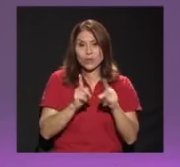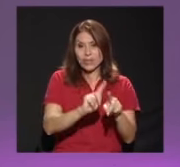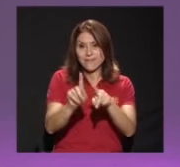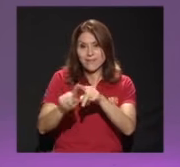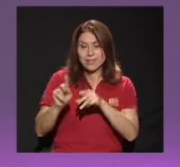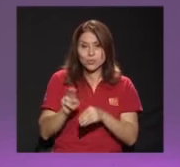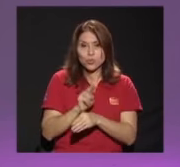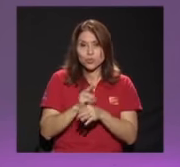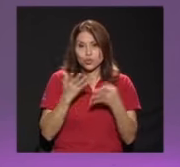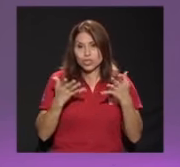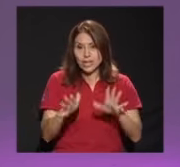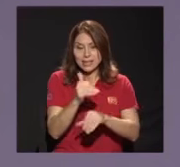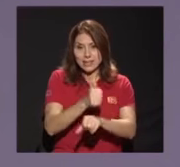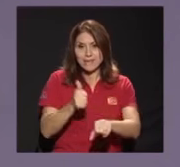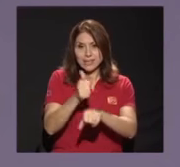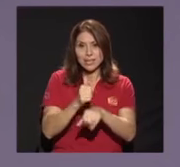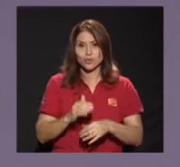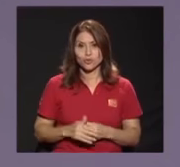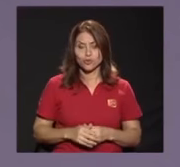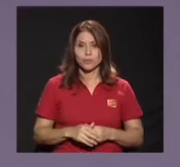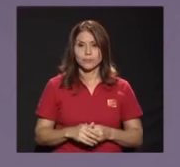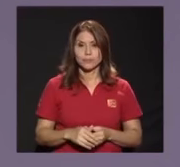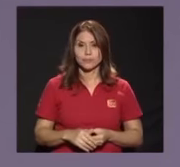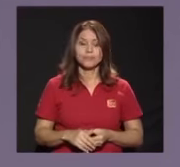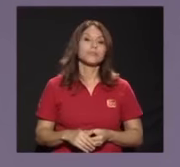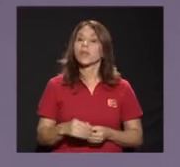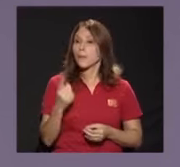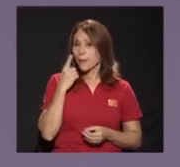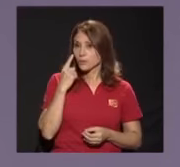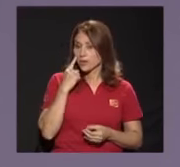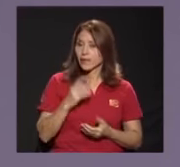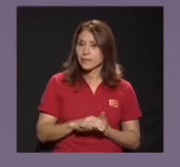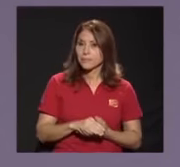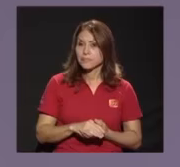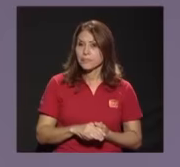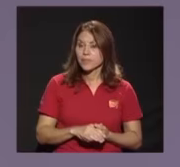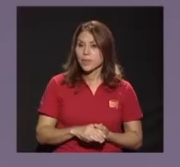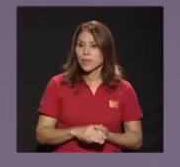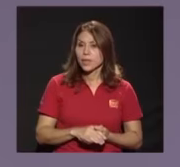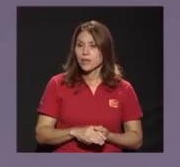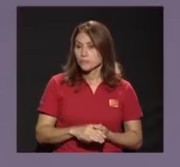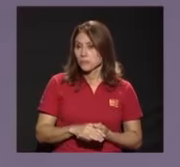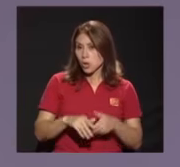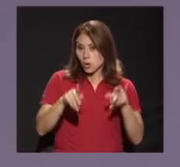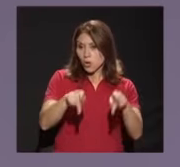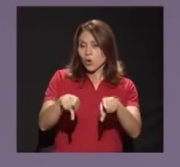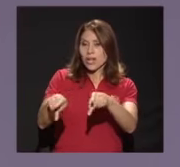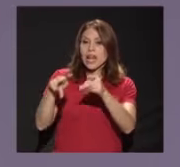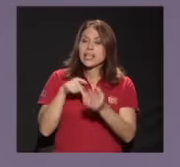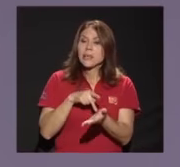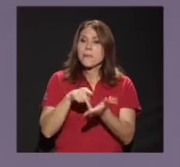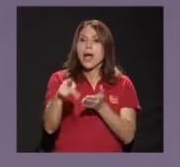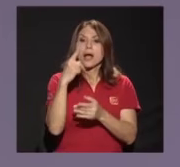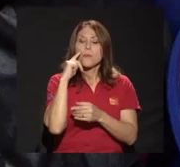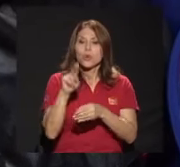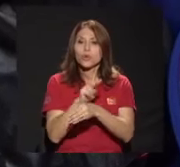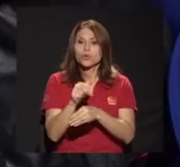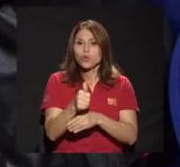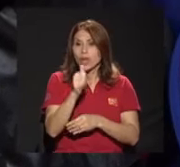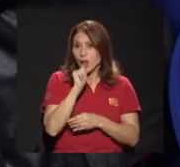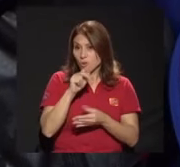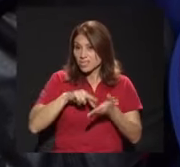están establecidos. Vamos a ver, ¿eleva el monto de lo que paga la gente común y corriente por el uso del